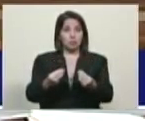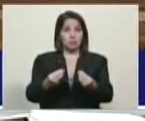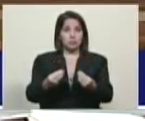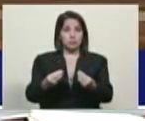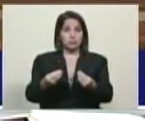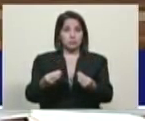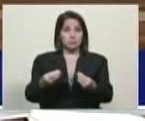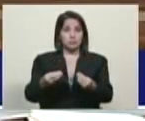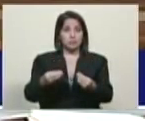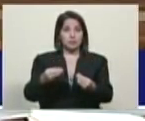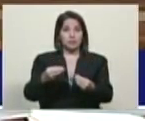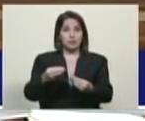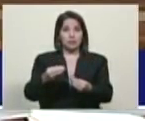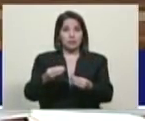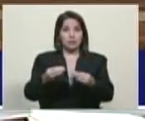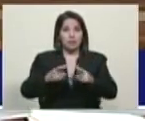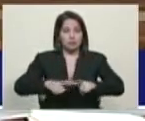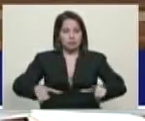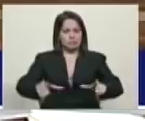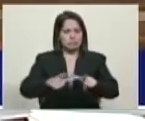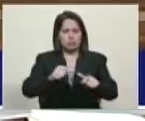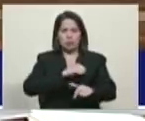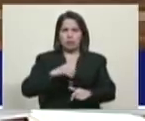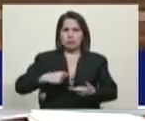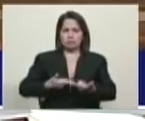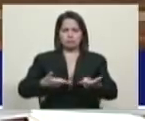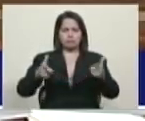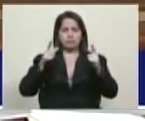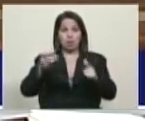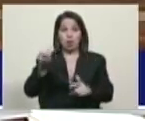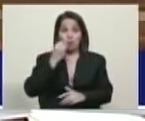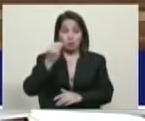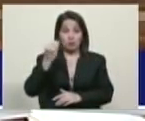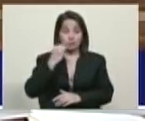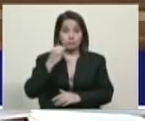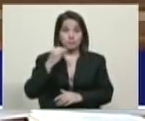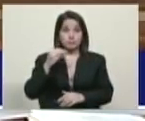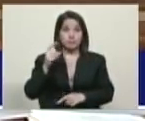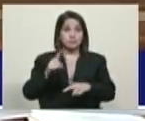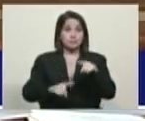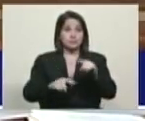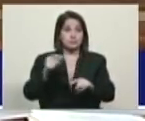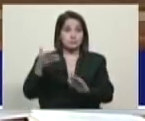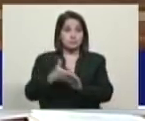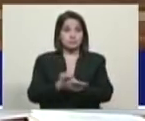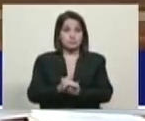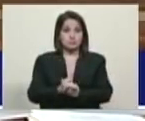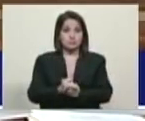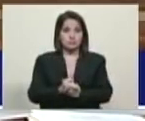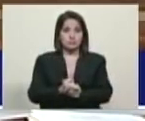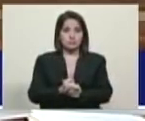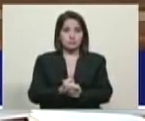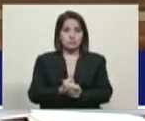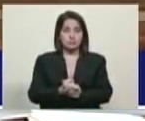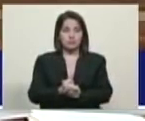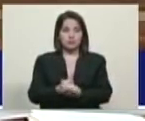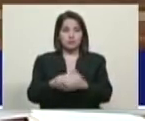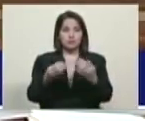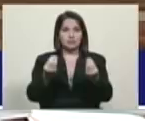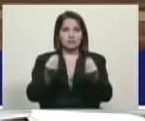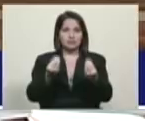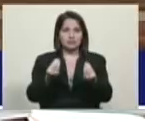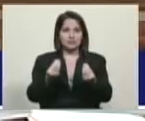alimentaria que estamos gestando, que estamos construyendo, soberanía alimentaria y la soberanía económica en